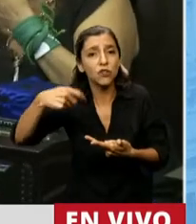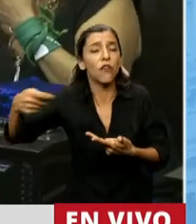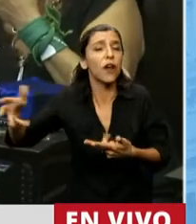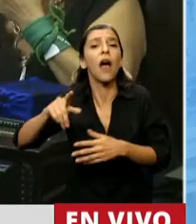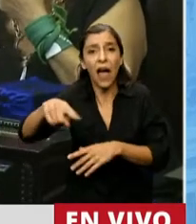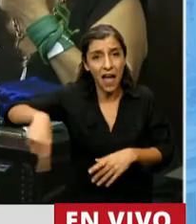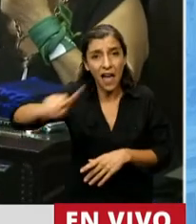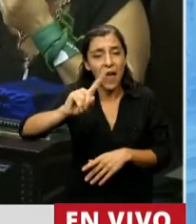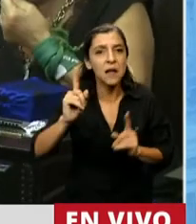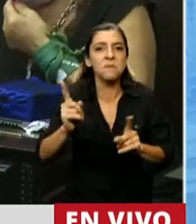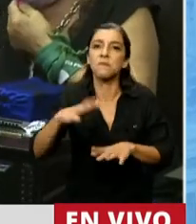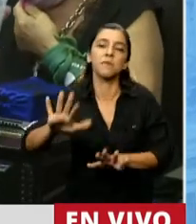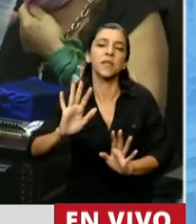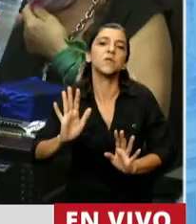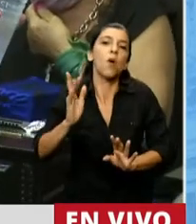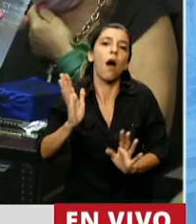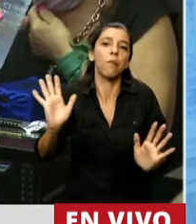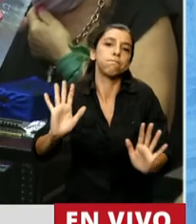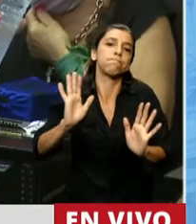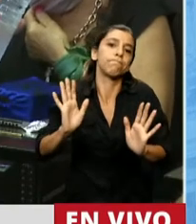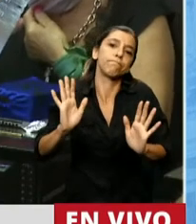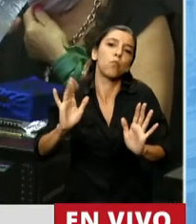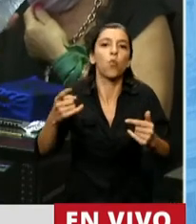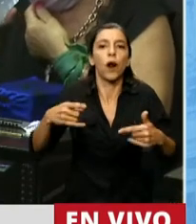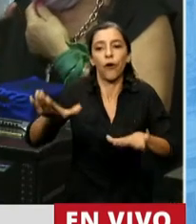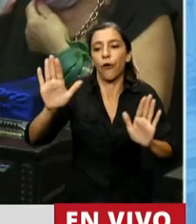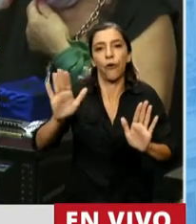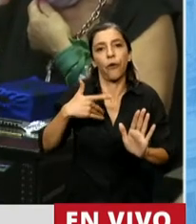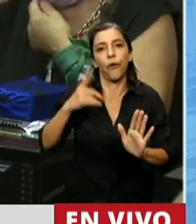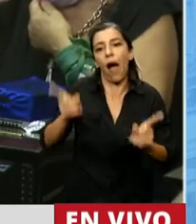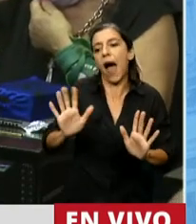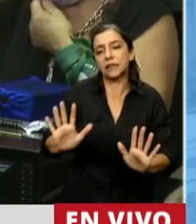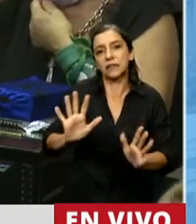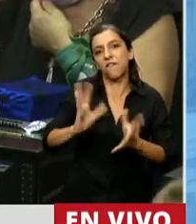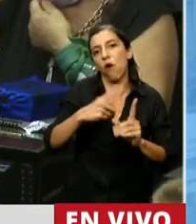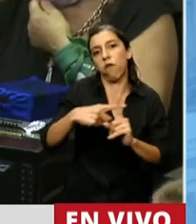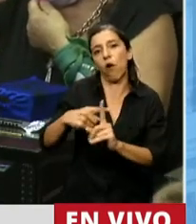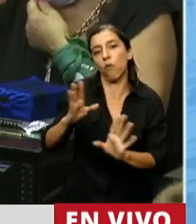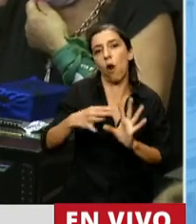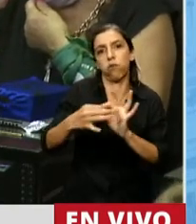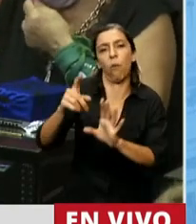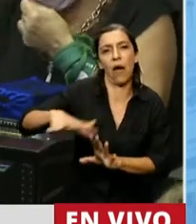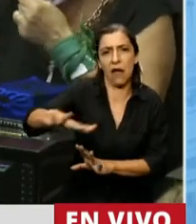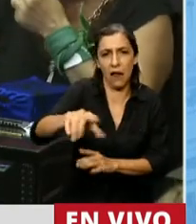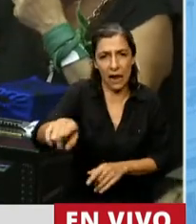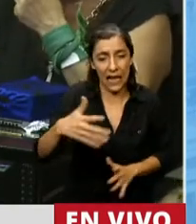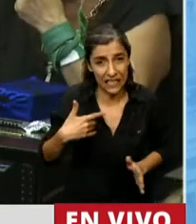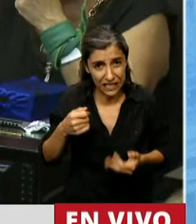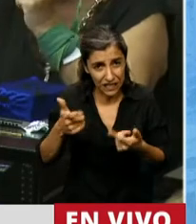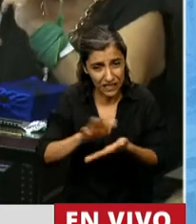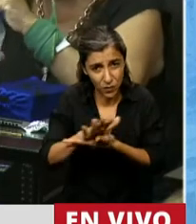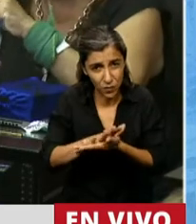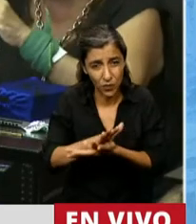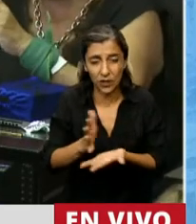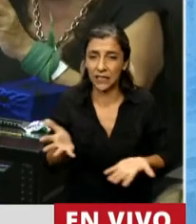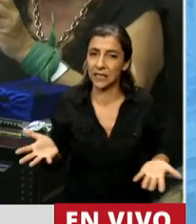cargar con ese riesgo que es difícil a ver la historia es larga pero